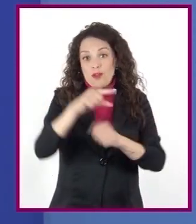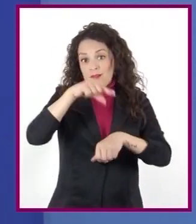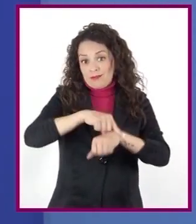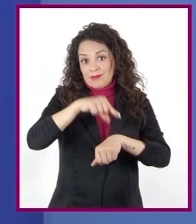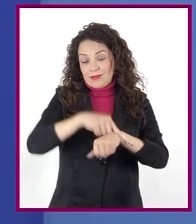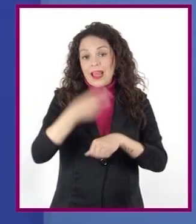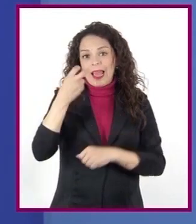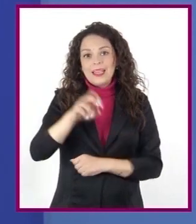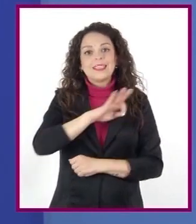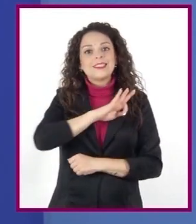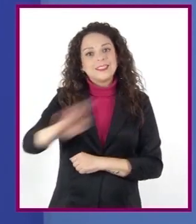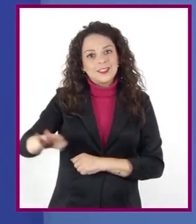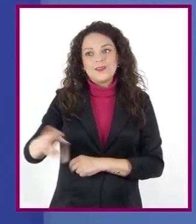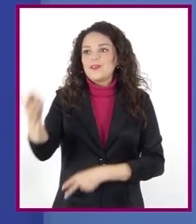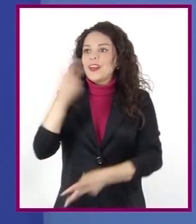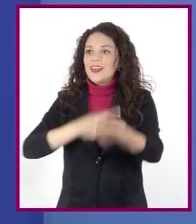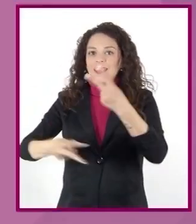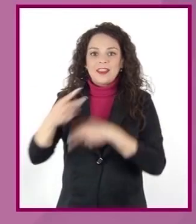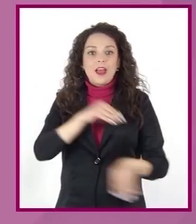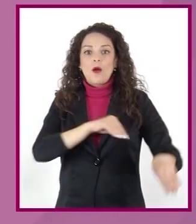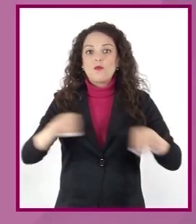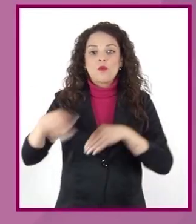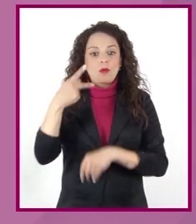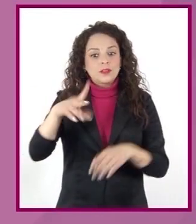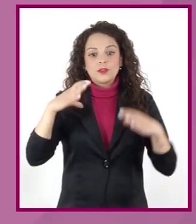tener movilidad en su cuerpo.